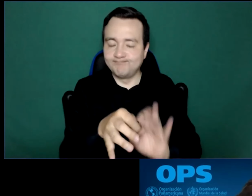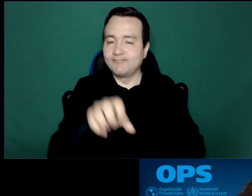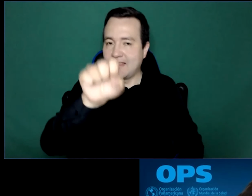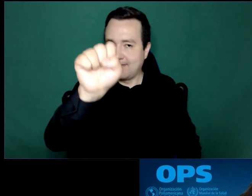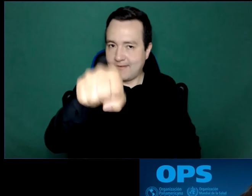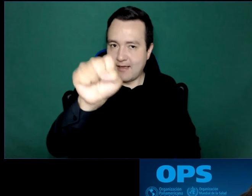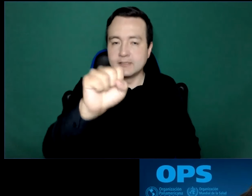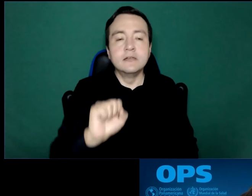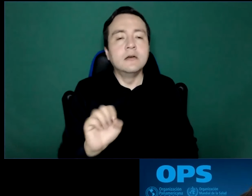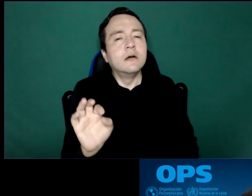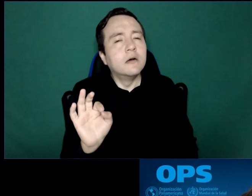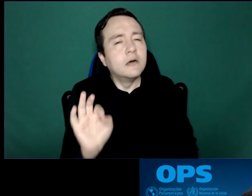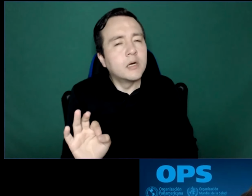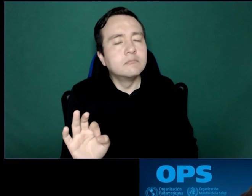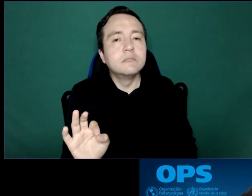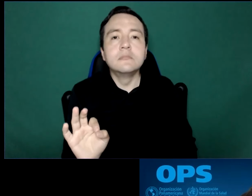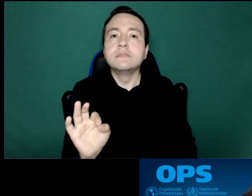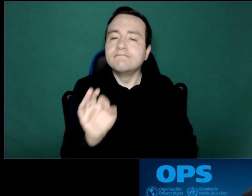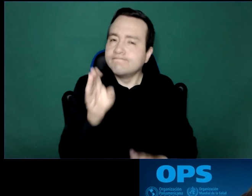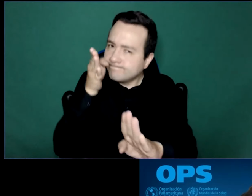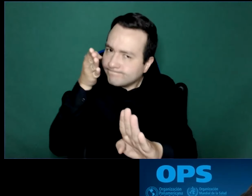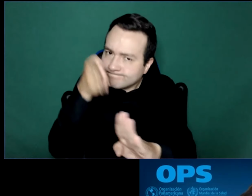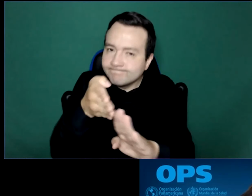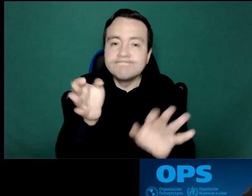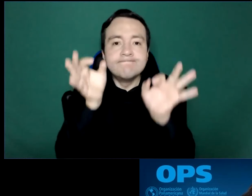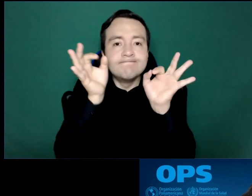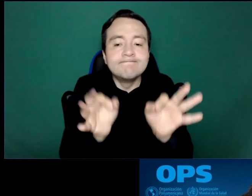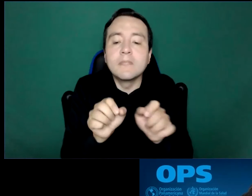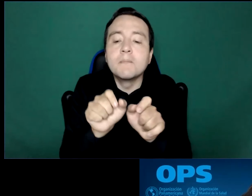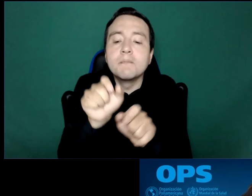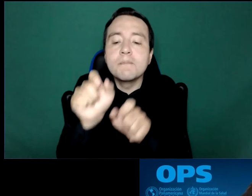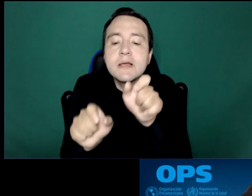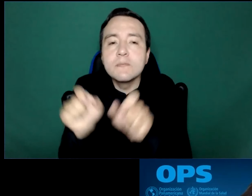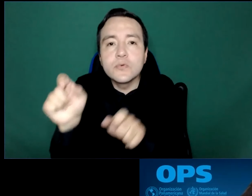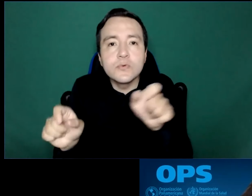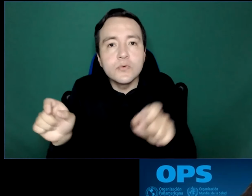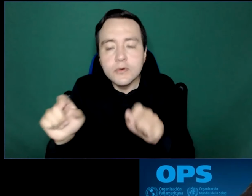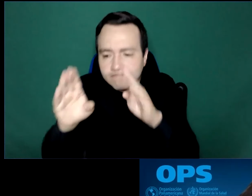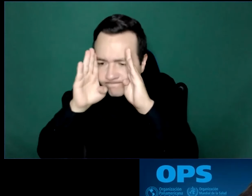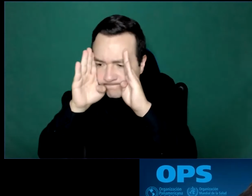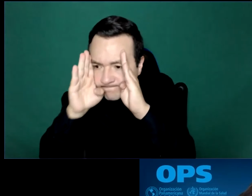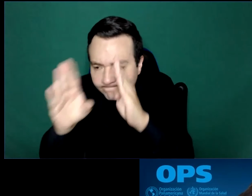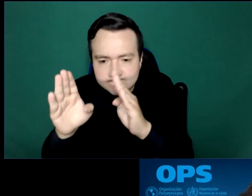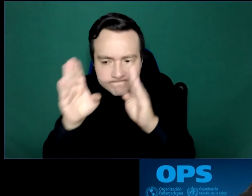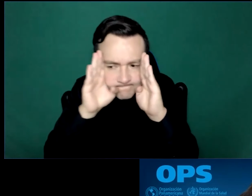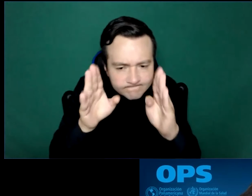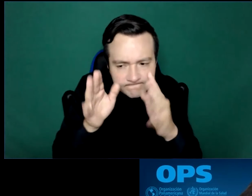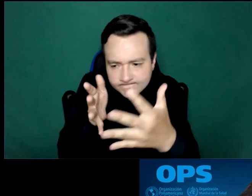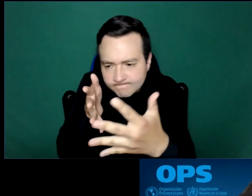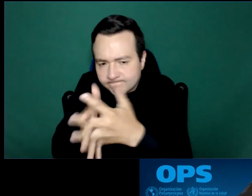centrarnos específicamente en la atención centrada en la gente, en el paciente. Yo estoy comenzando a trabajar con la